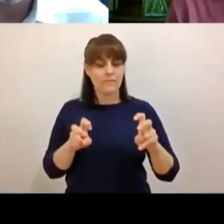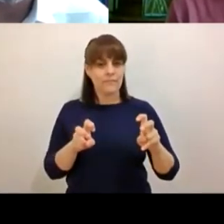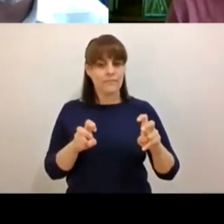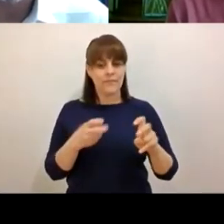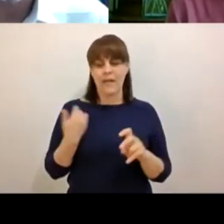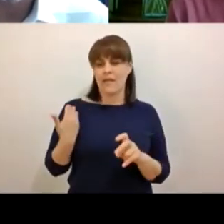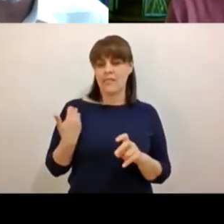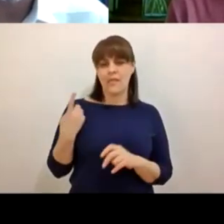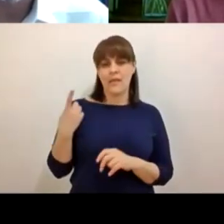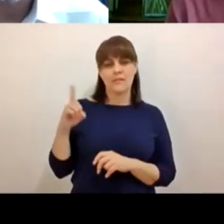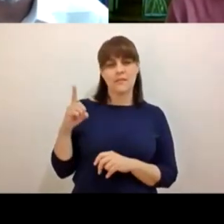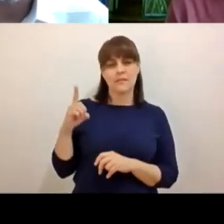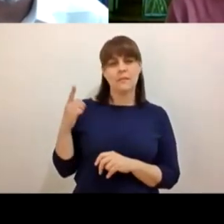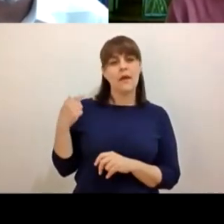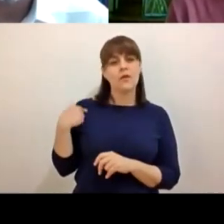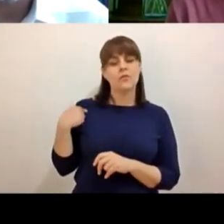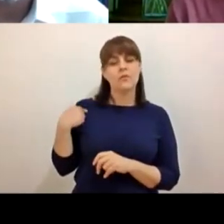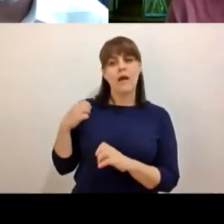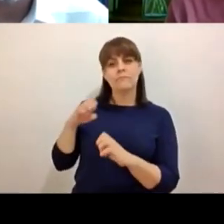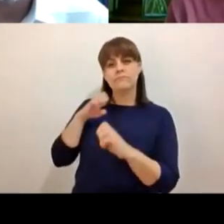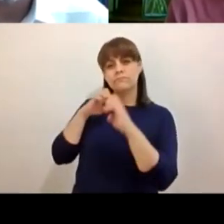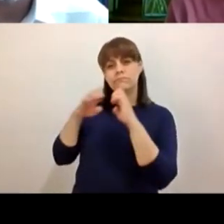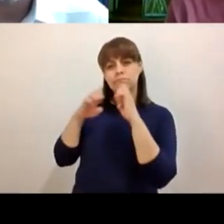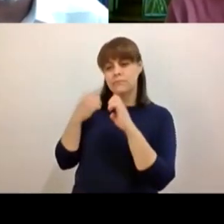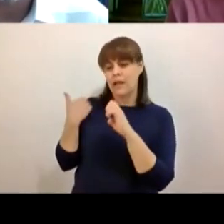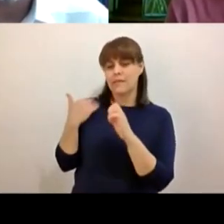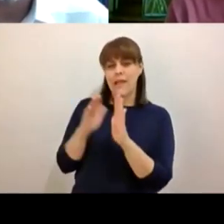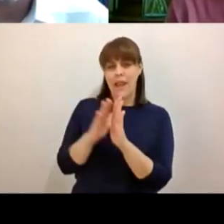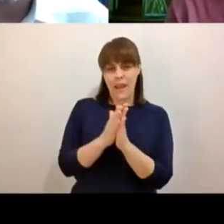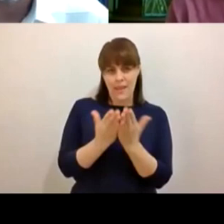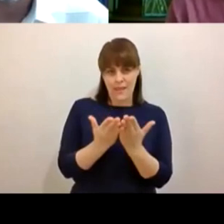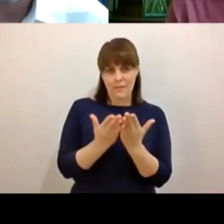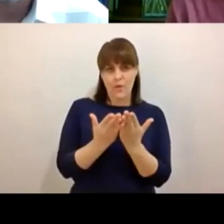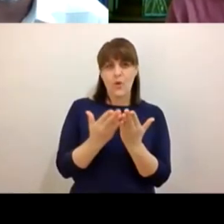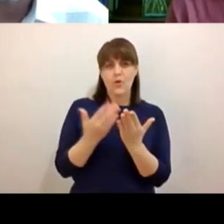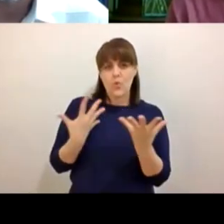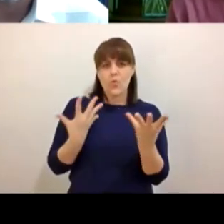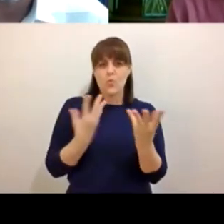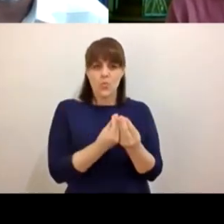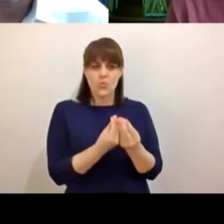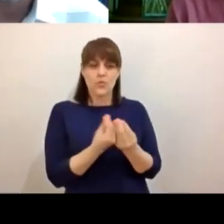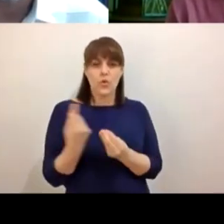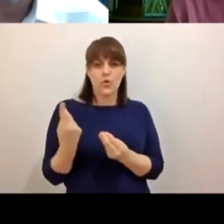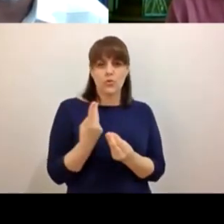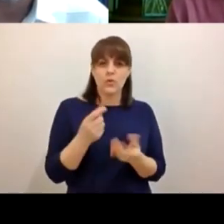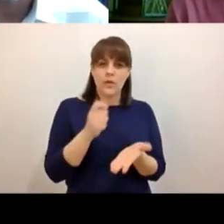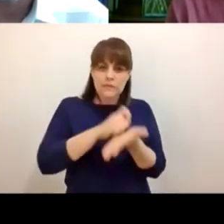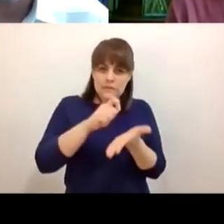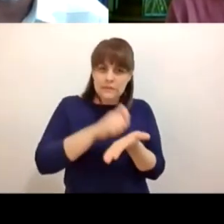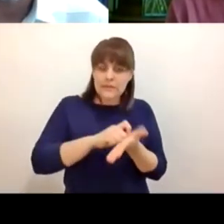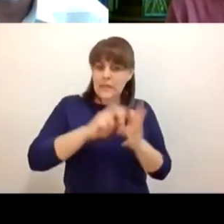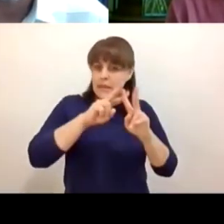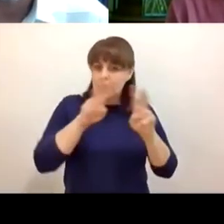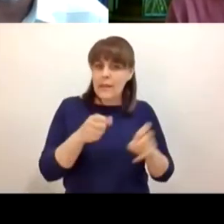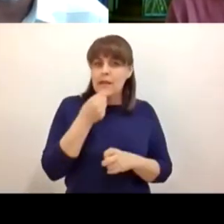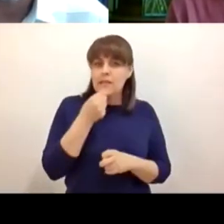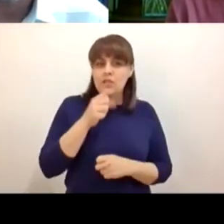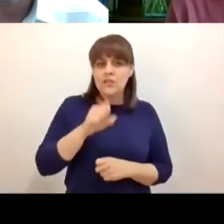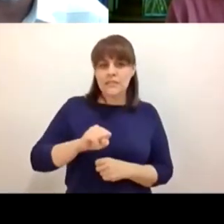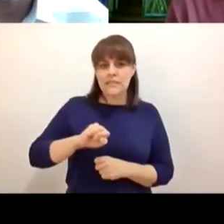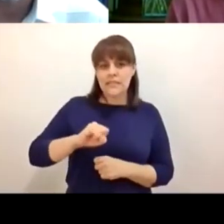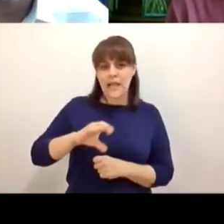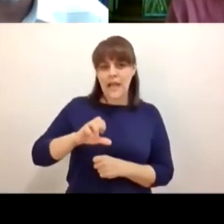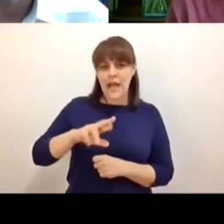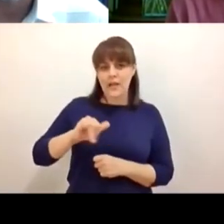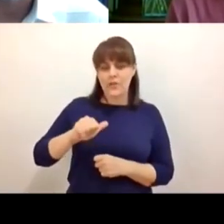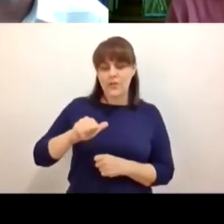tocó entrevistar, va a salir un libro que escribí, coescribí, sobre niños sicarios en agosto, y